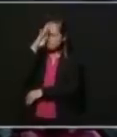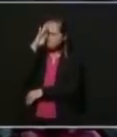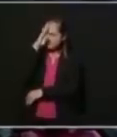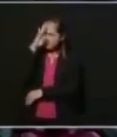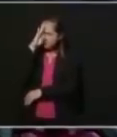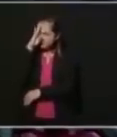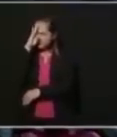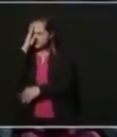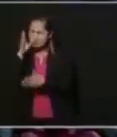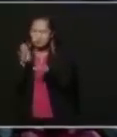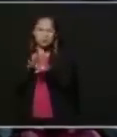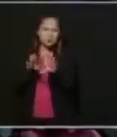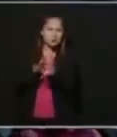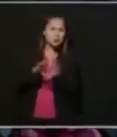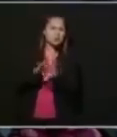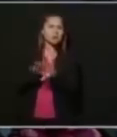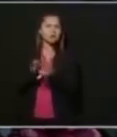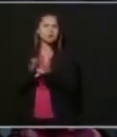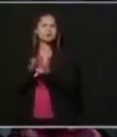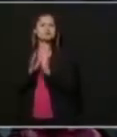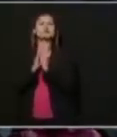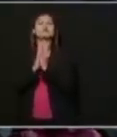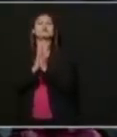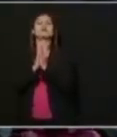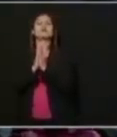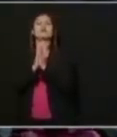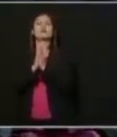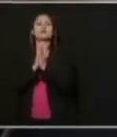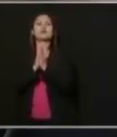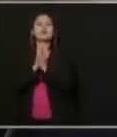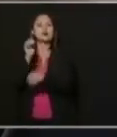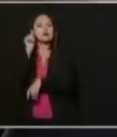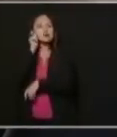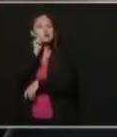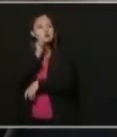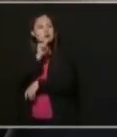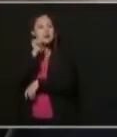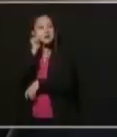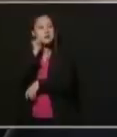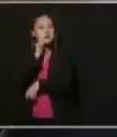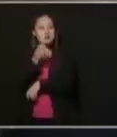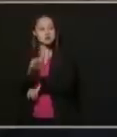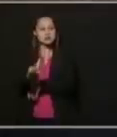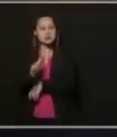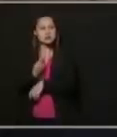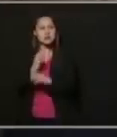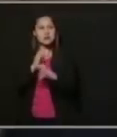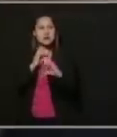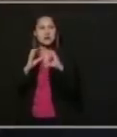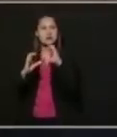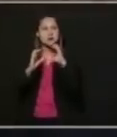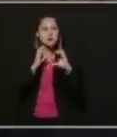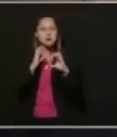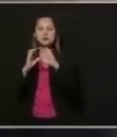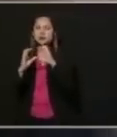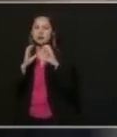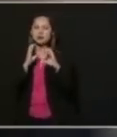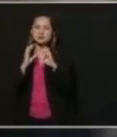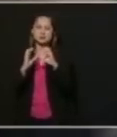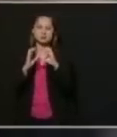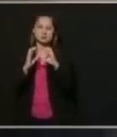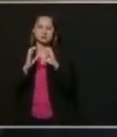Mantengamos siempre, esa es mi apuesta, la comunicación. No